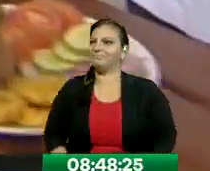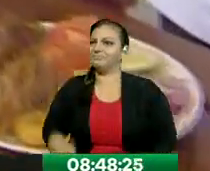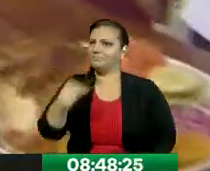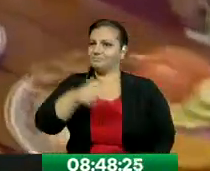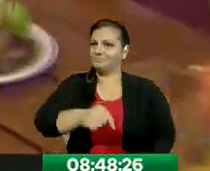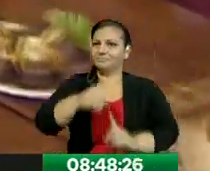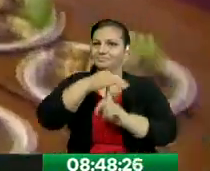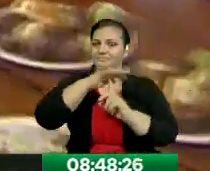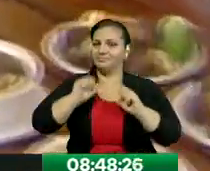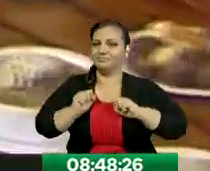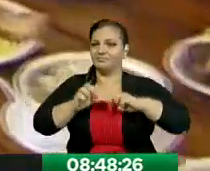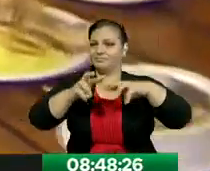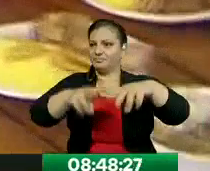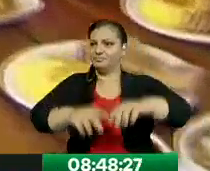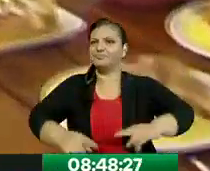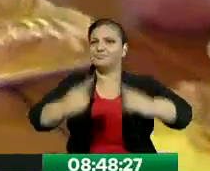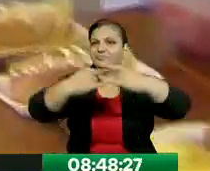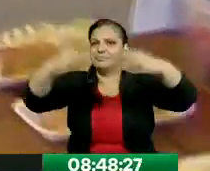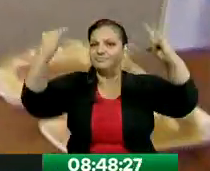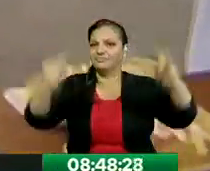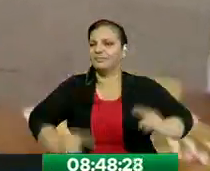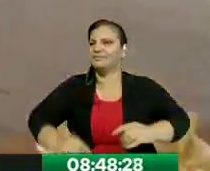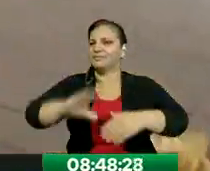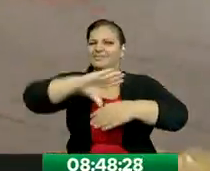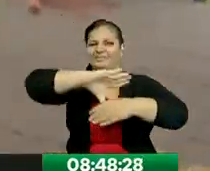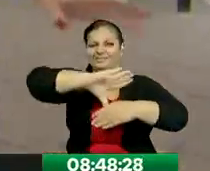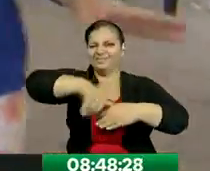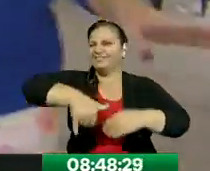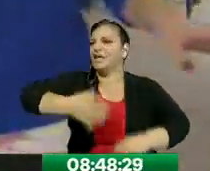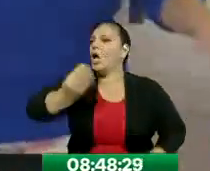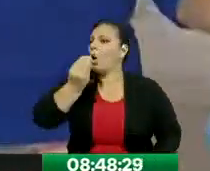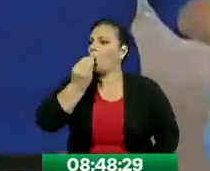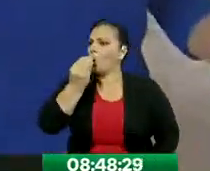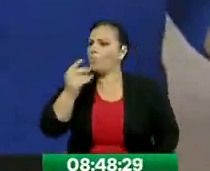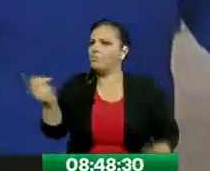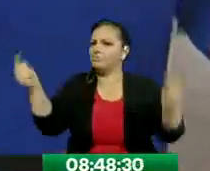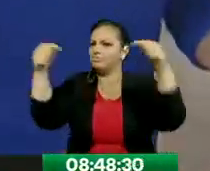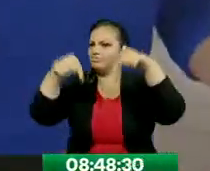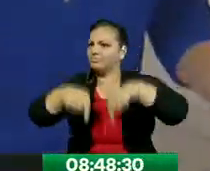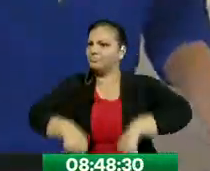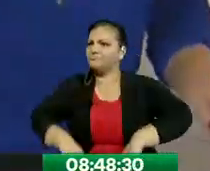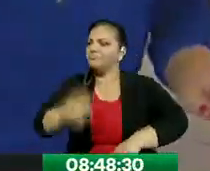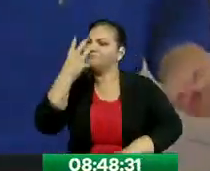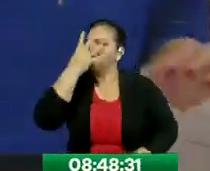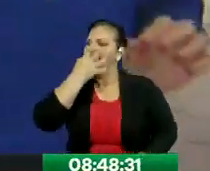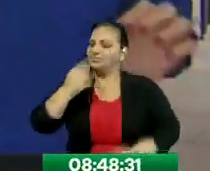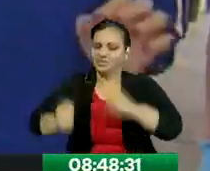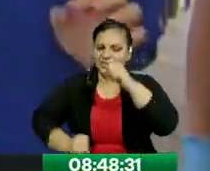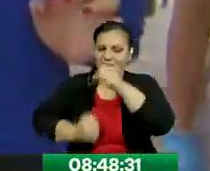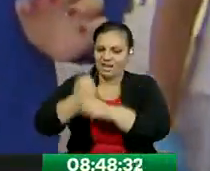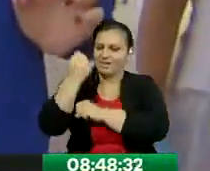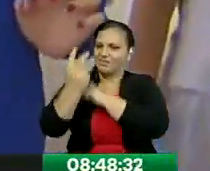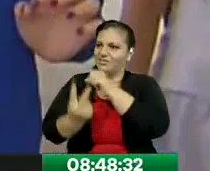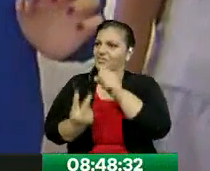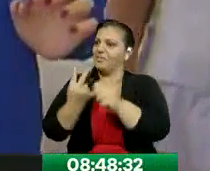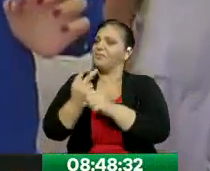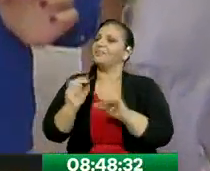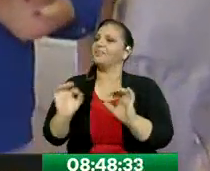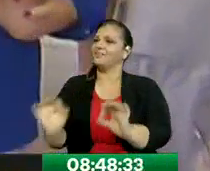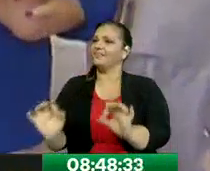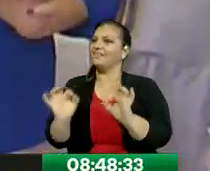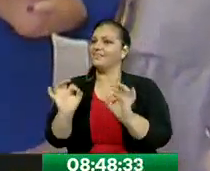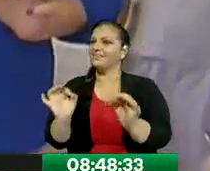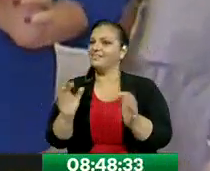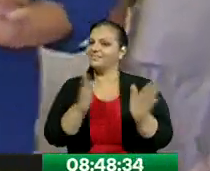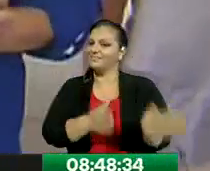del Festival Sabores Samanes, y bueno, esta es la cuarta edición que realizamos por las fiestas de Guayaquil. Pues en Parque Samanes celebramos de esta manera, con la